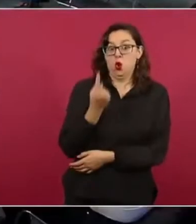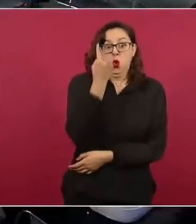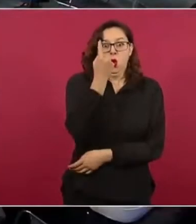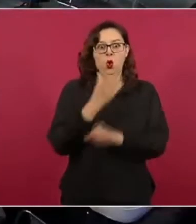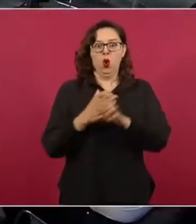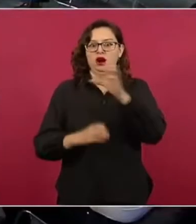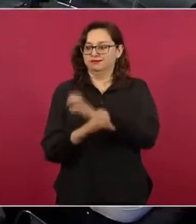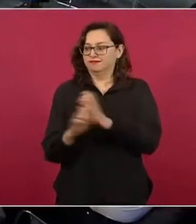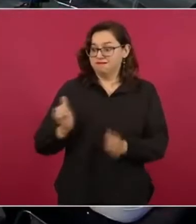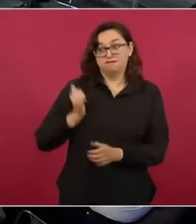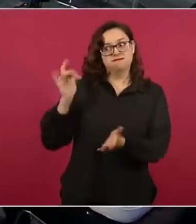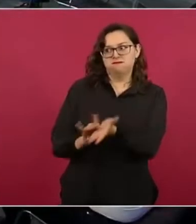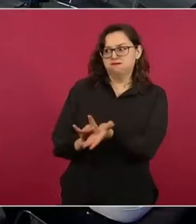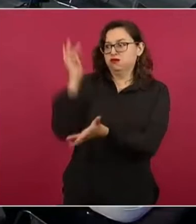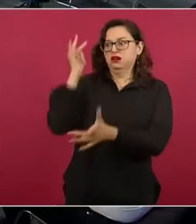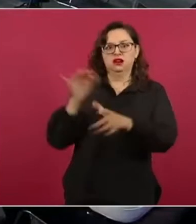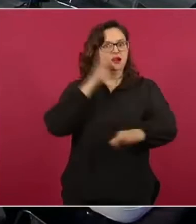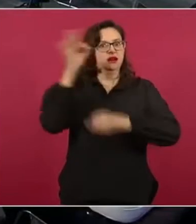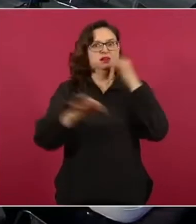un expresidente,